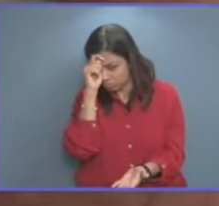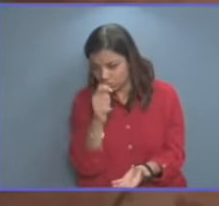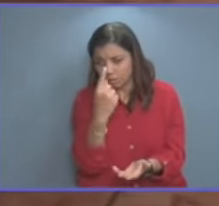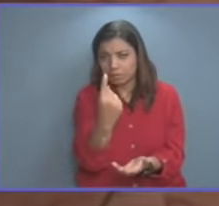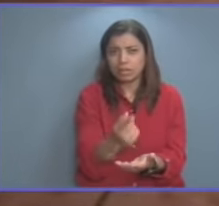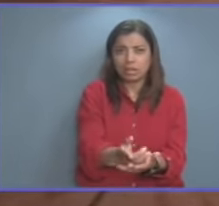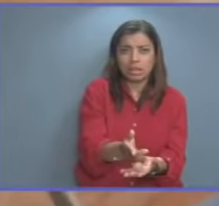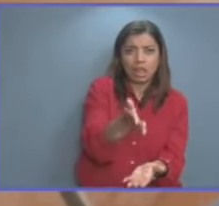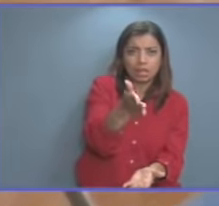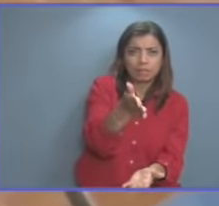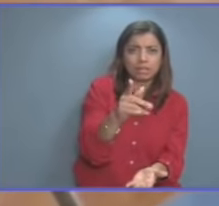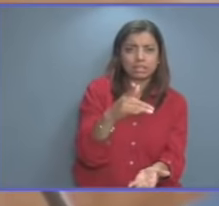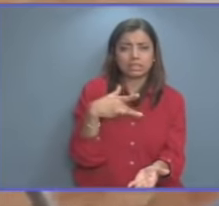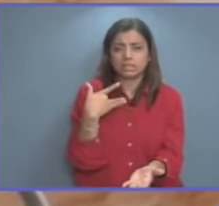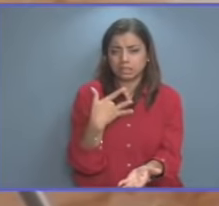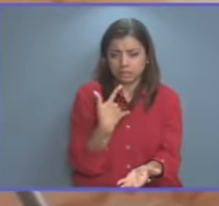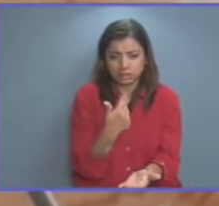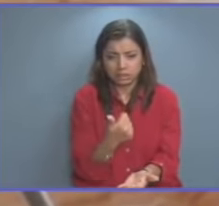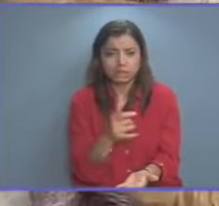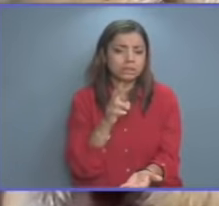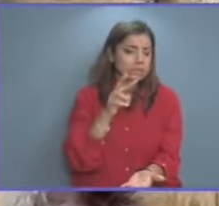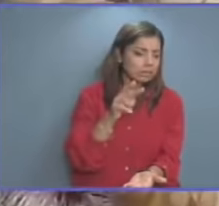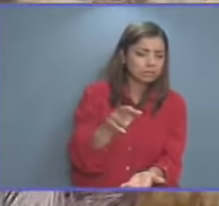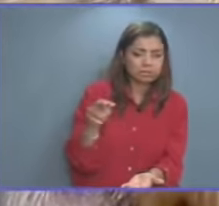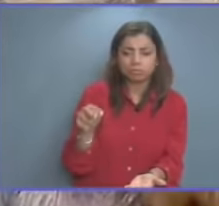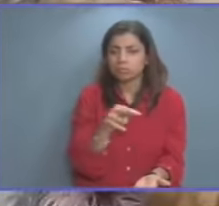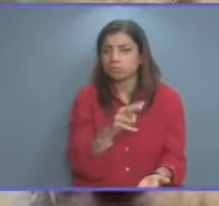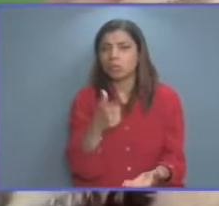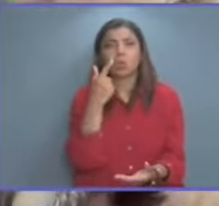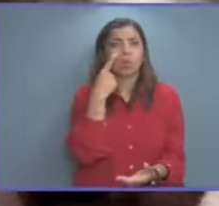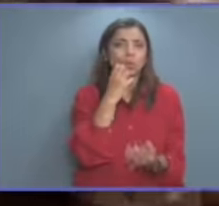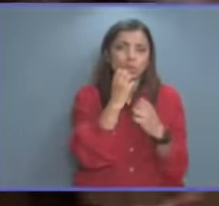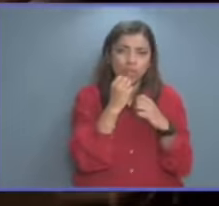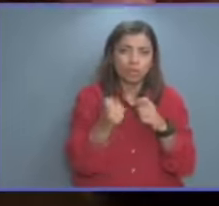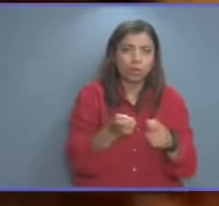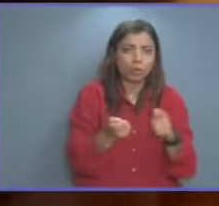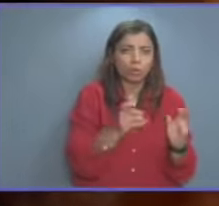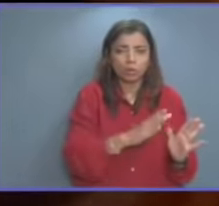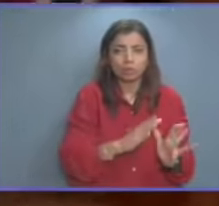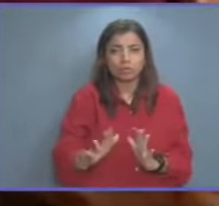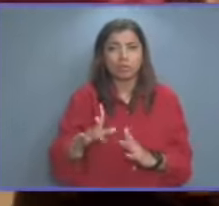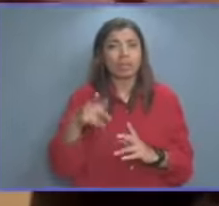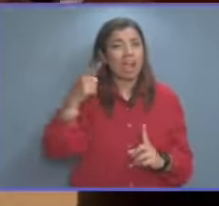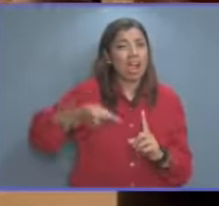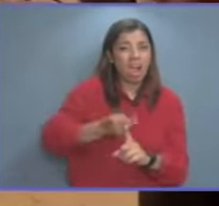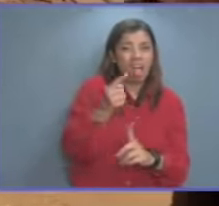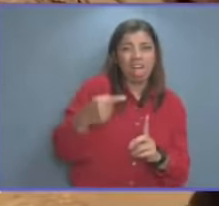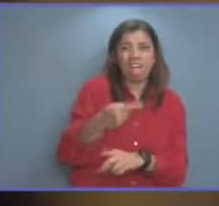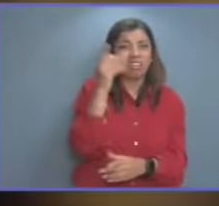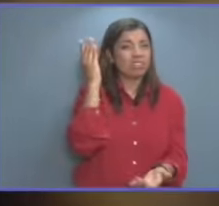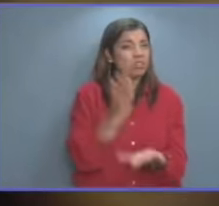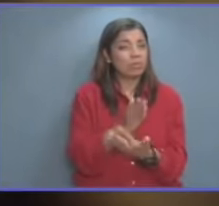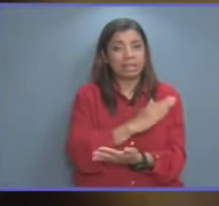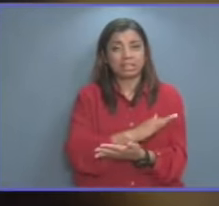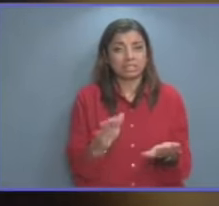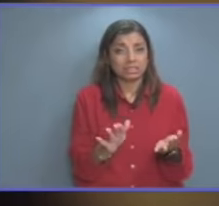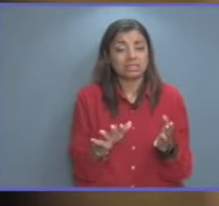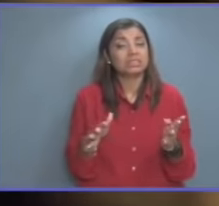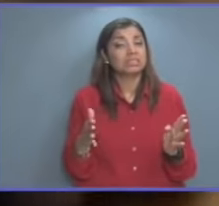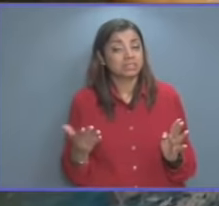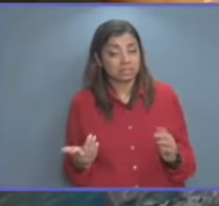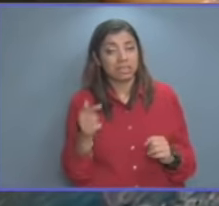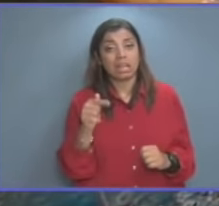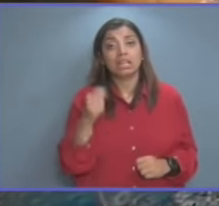buen cuidado manejo control y protección integral contra todo acto de crueldad causado o permitido por las